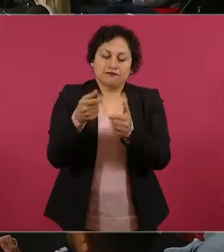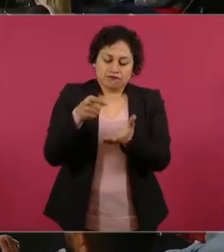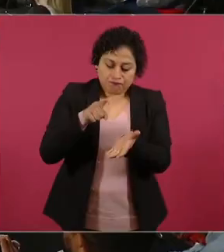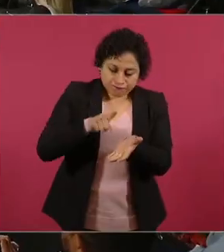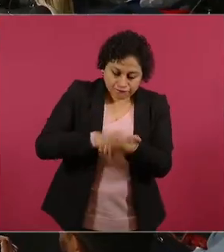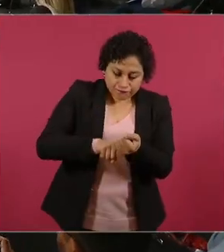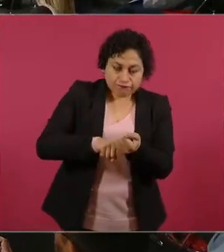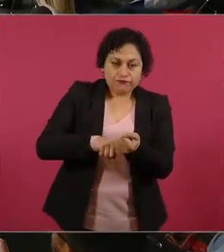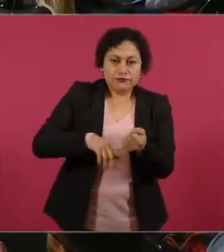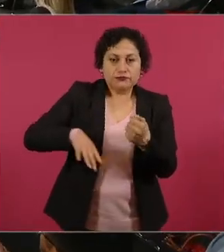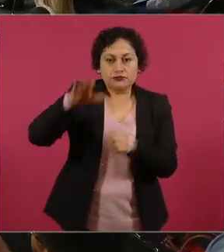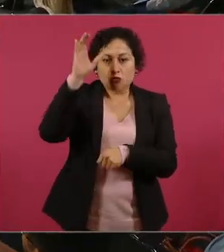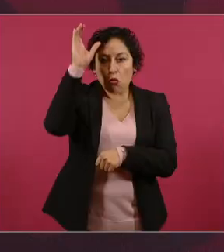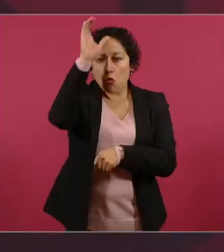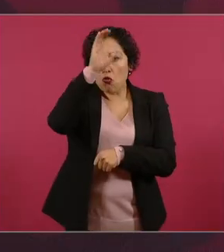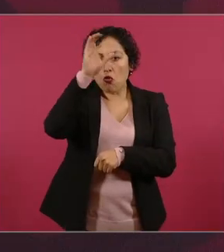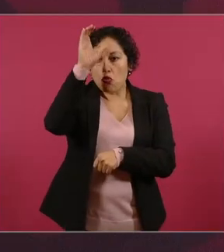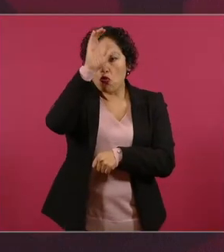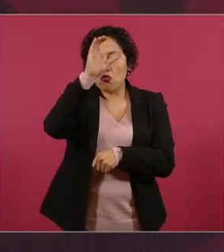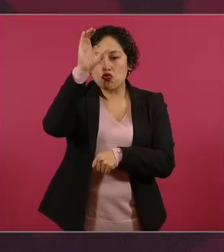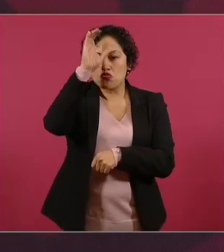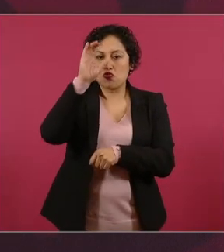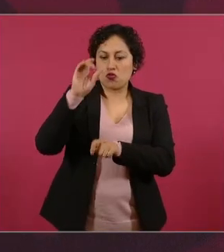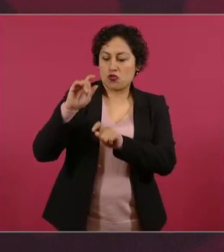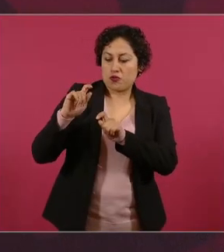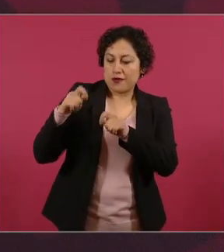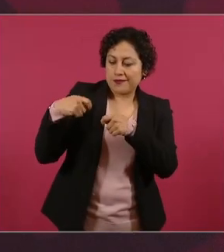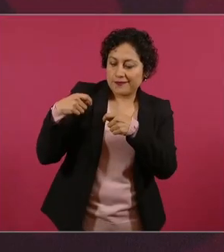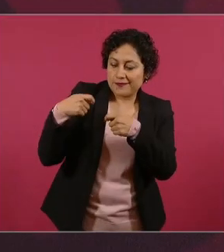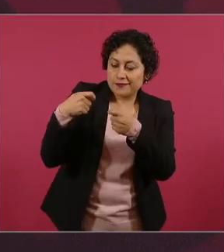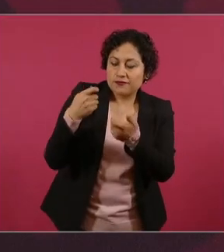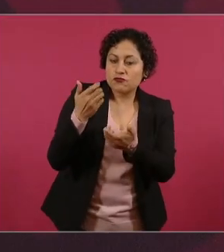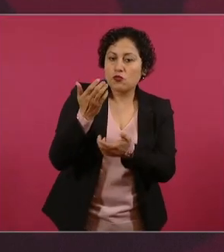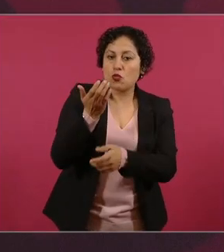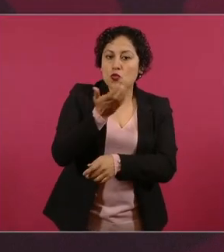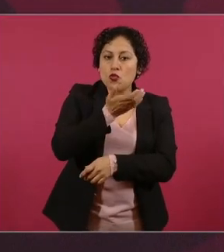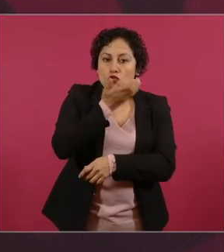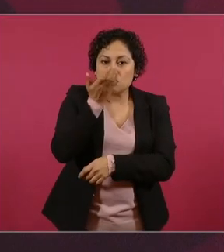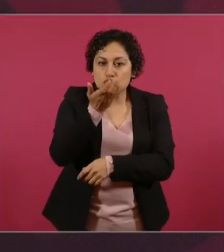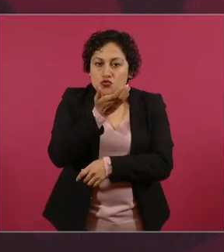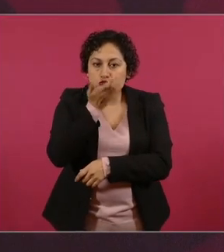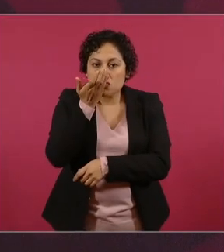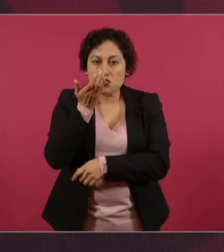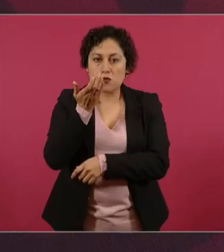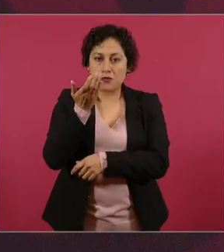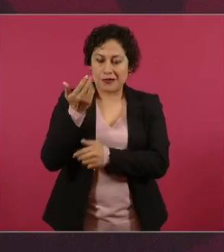cultura o nuestras culturas, nuestras tradiciones, costumbres,